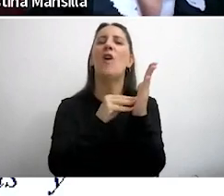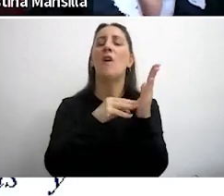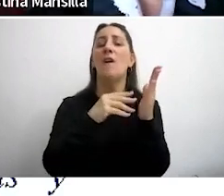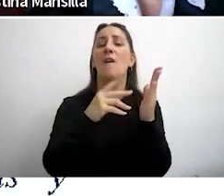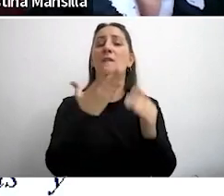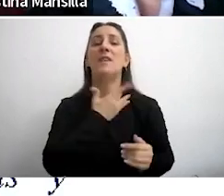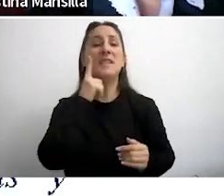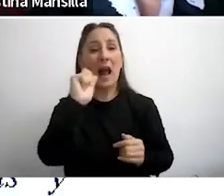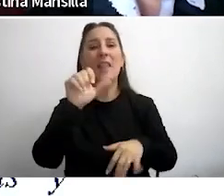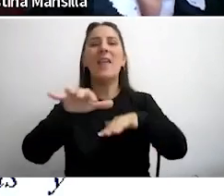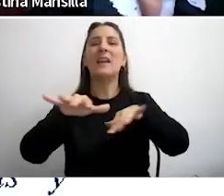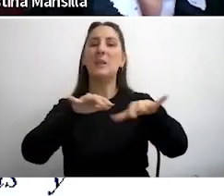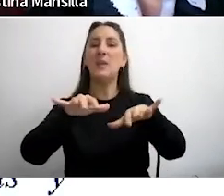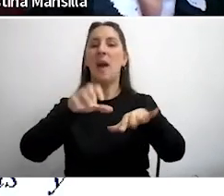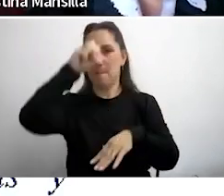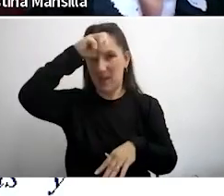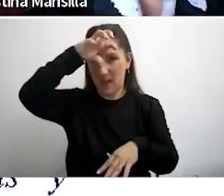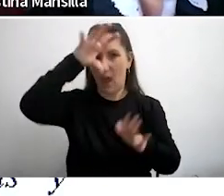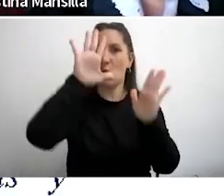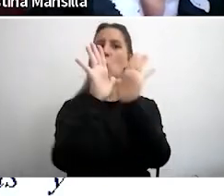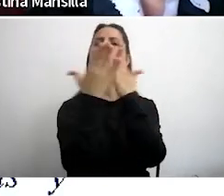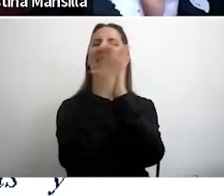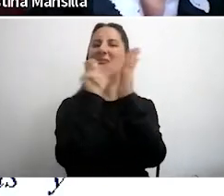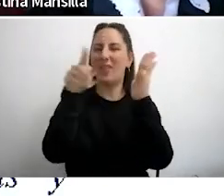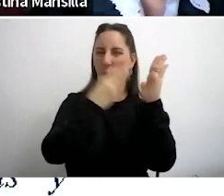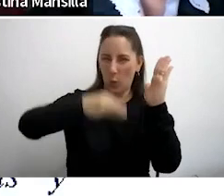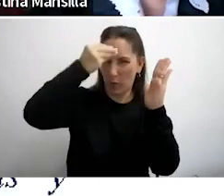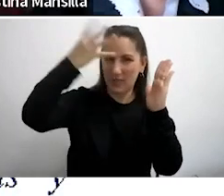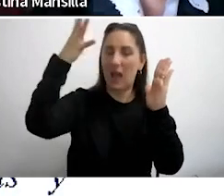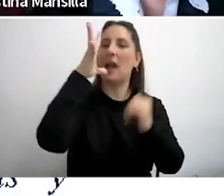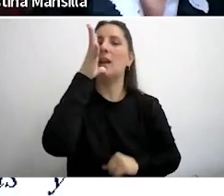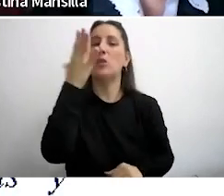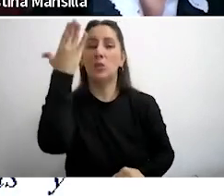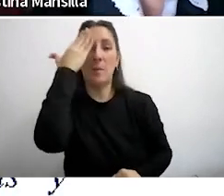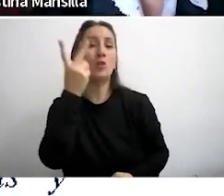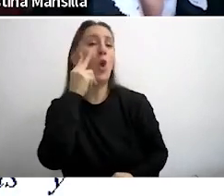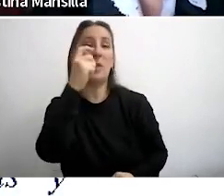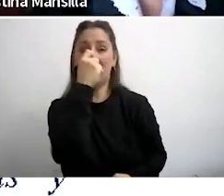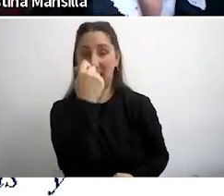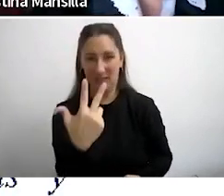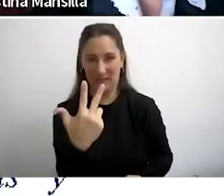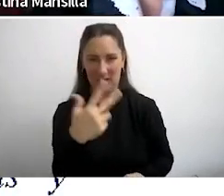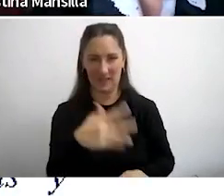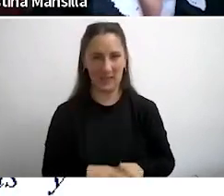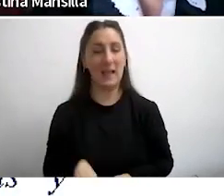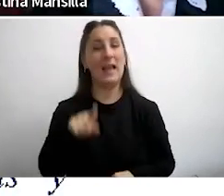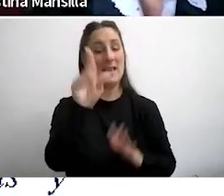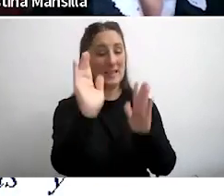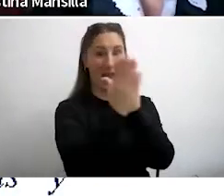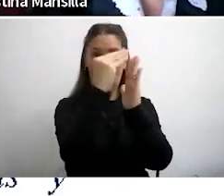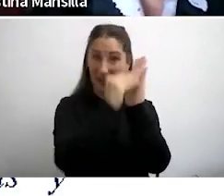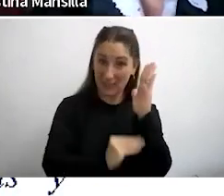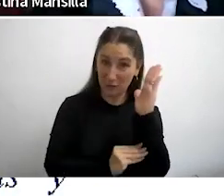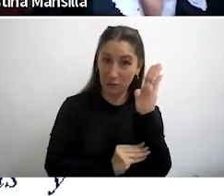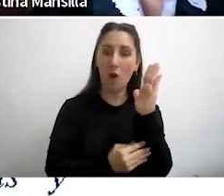mineras. Está publicada en Boletín Oficial 14 de marzo 2023. Este registro posee